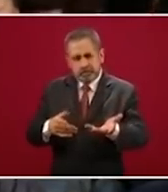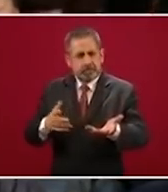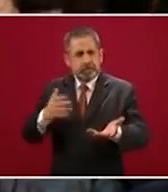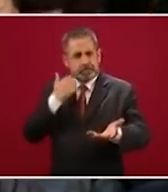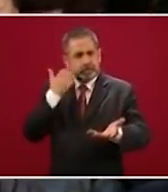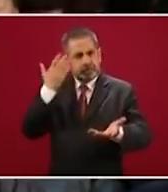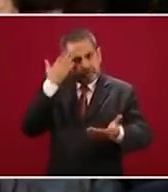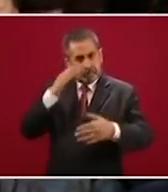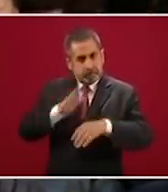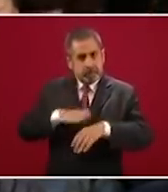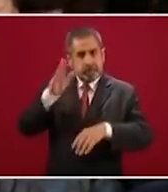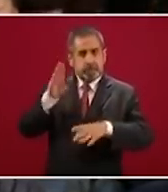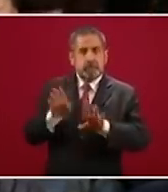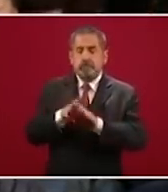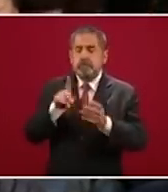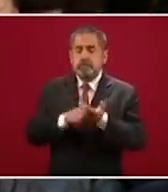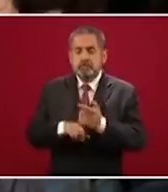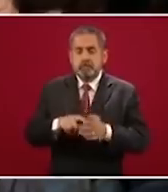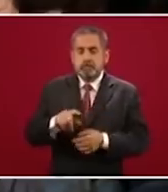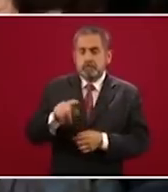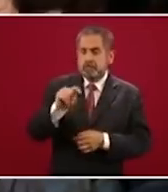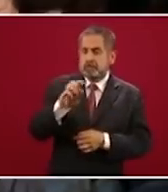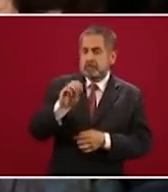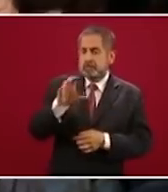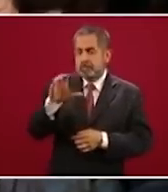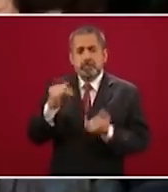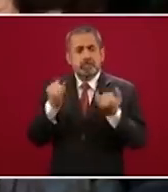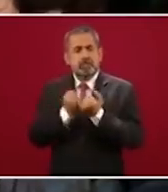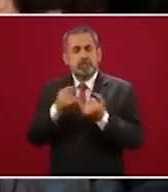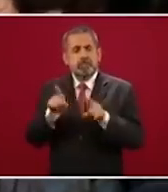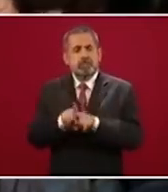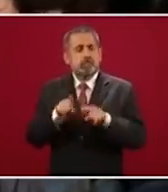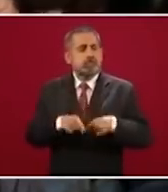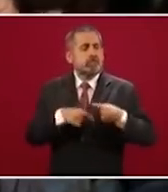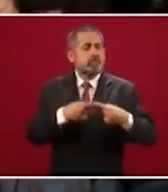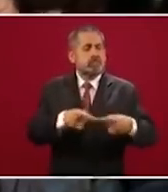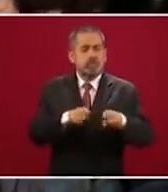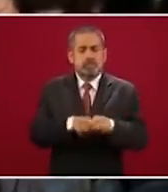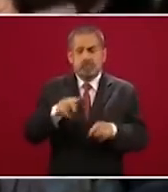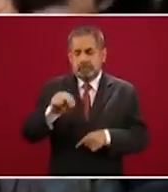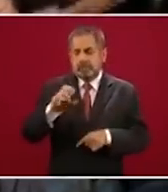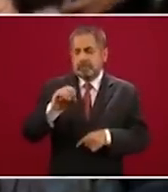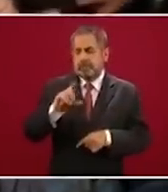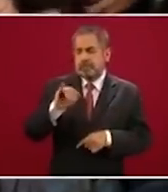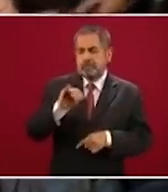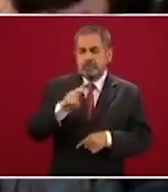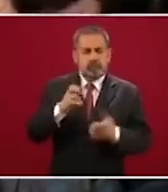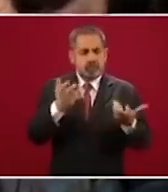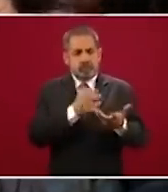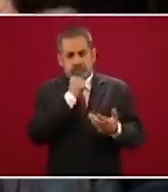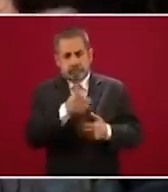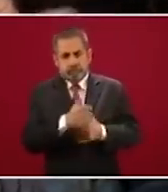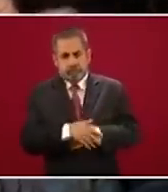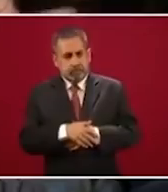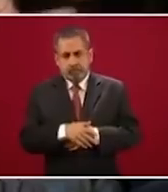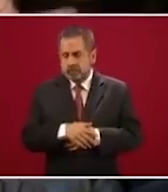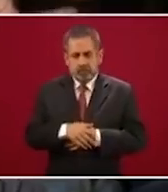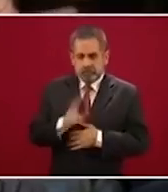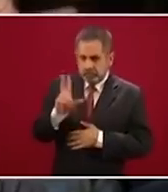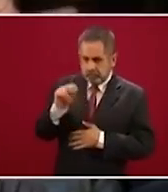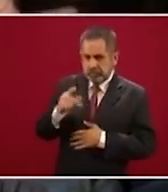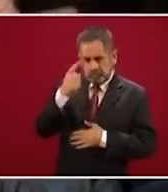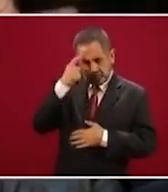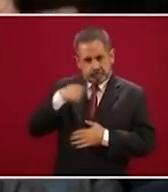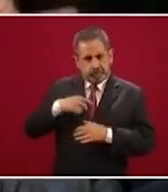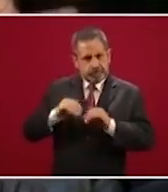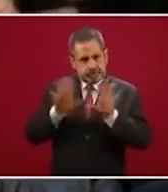de lo mismo en Tratado de Libre Comercio, sigamos la misma política neoliberal de no hacer nada. No es una panacea por sí misma, le queda muy